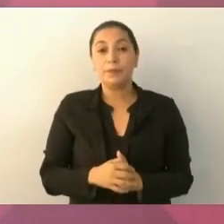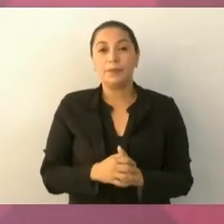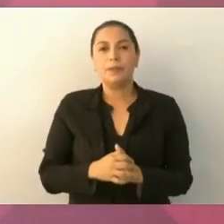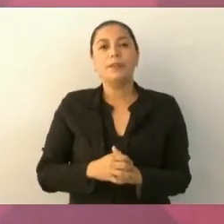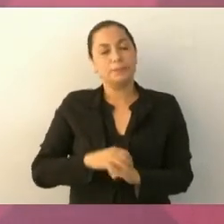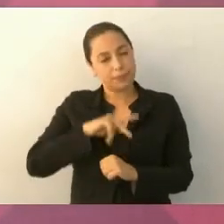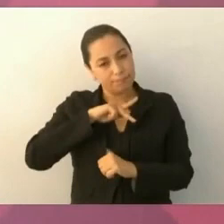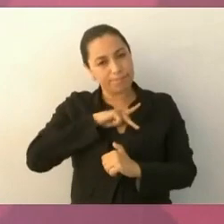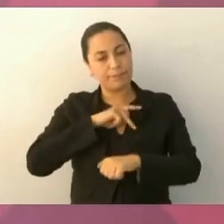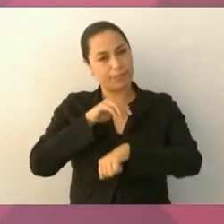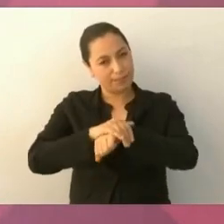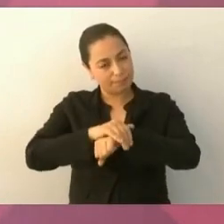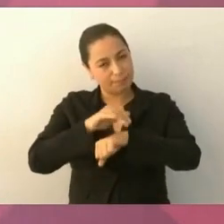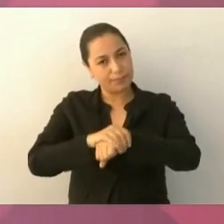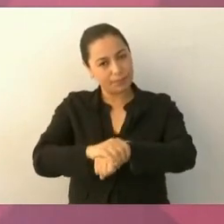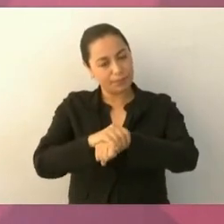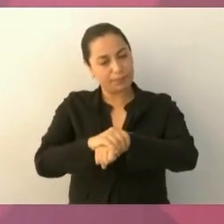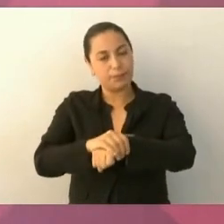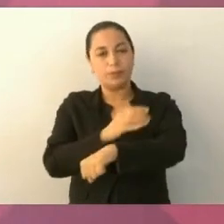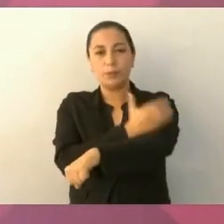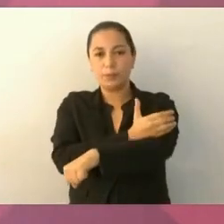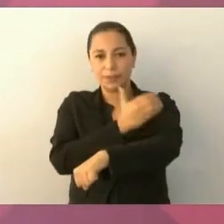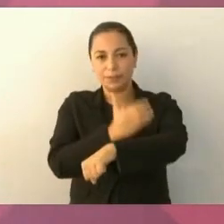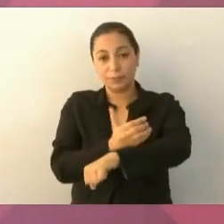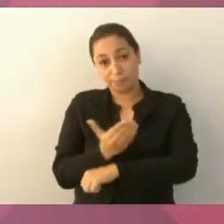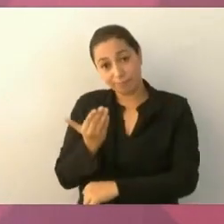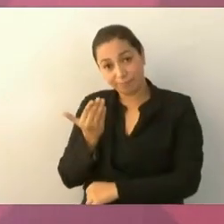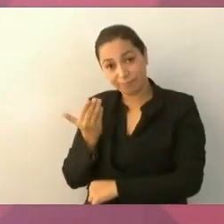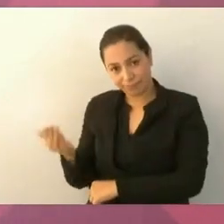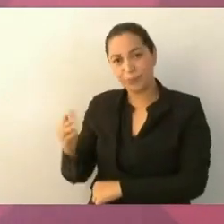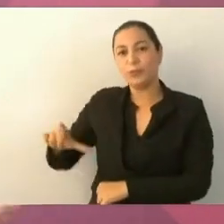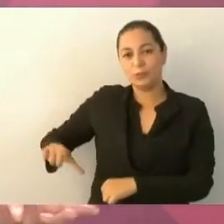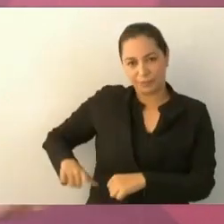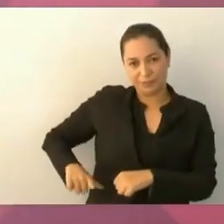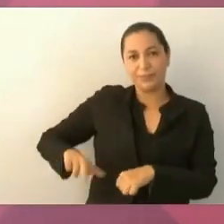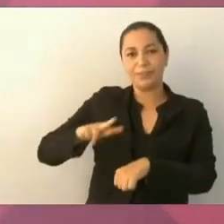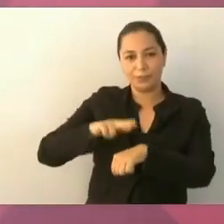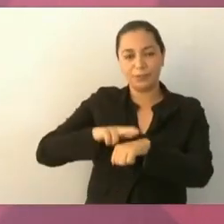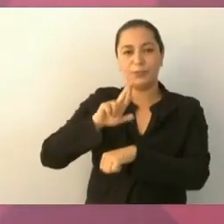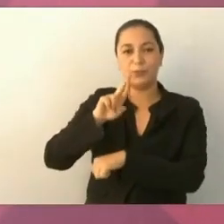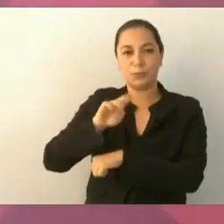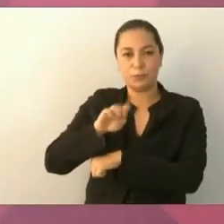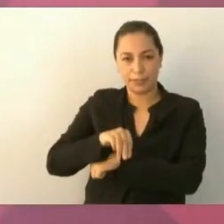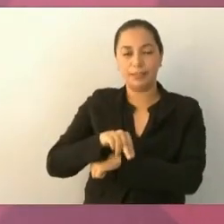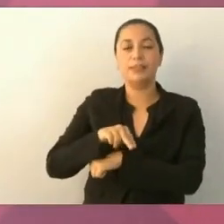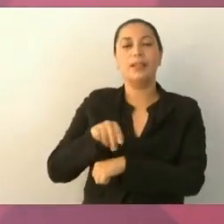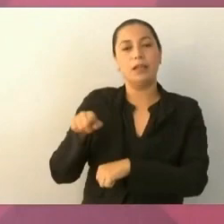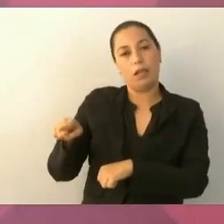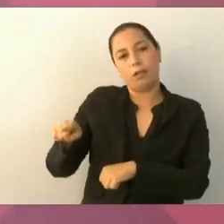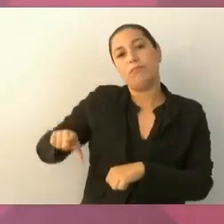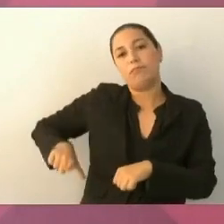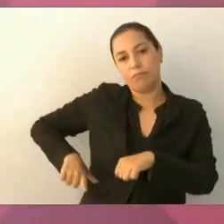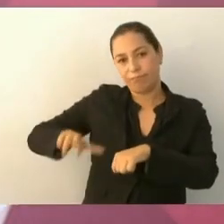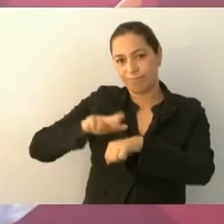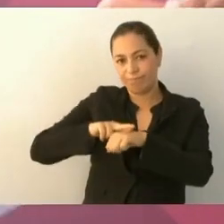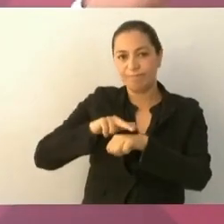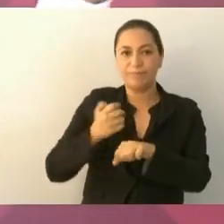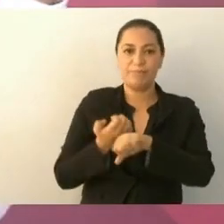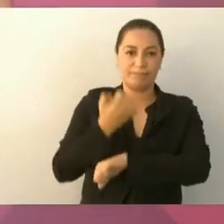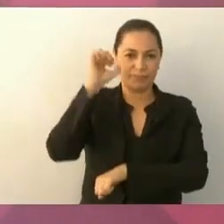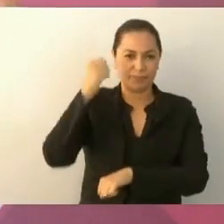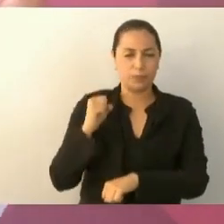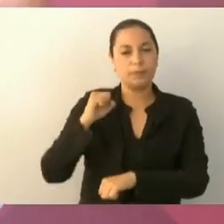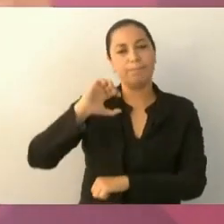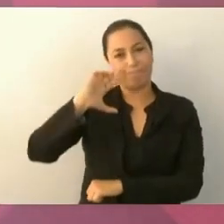amigo, compañero, Rubén Rocha, gobernador de Sinaloa. Nos